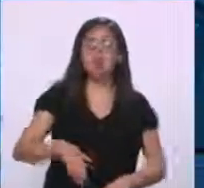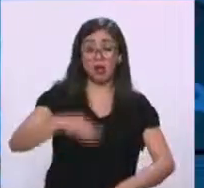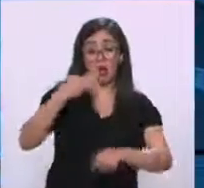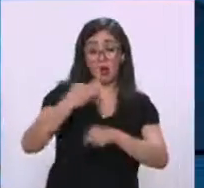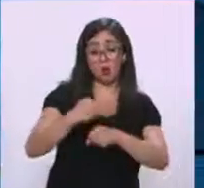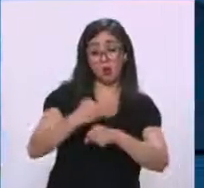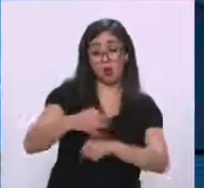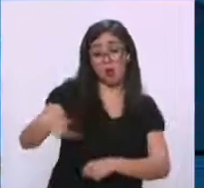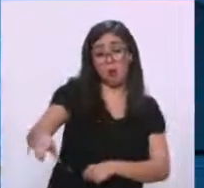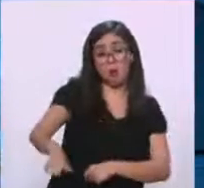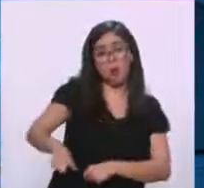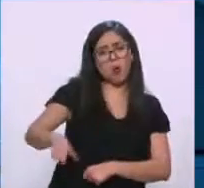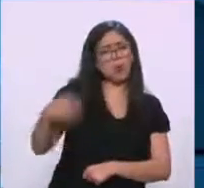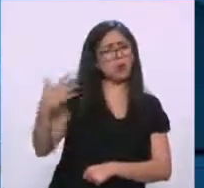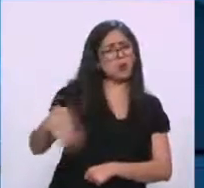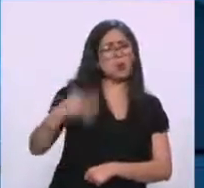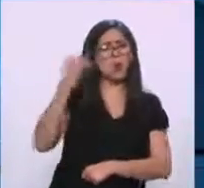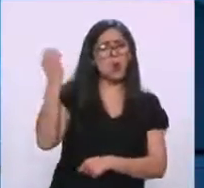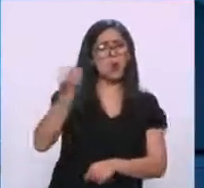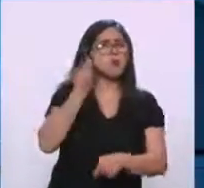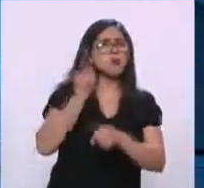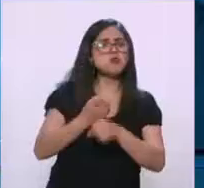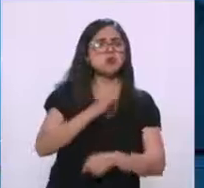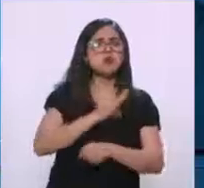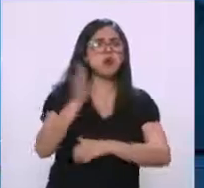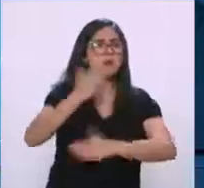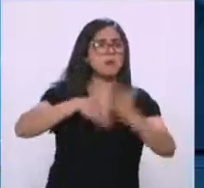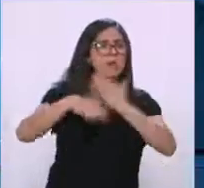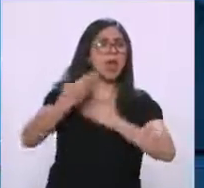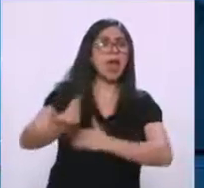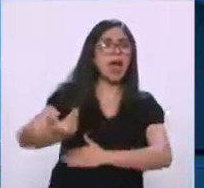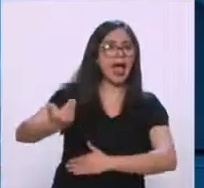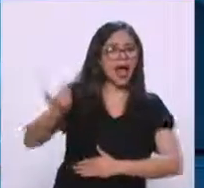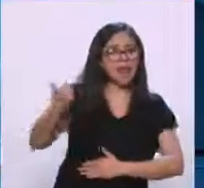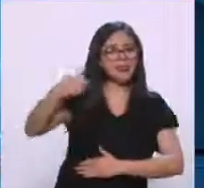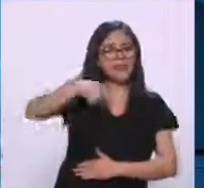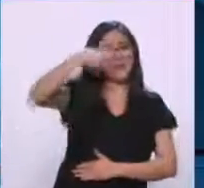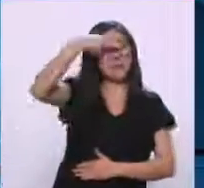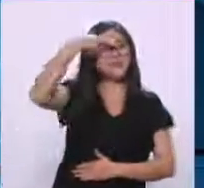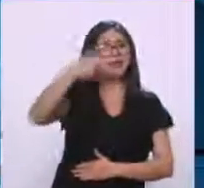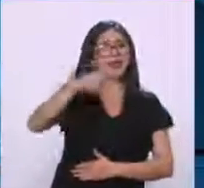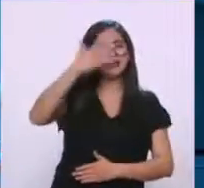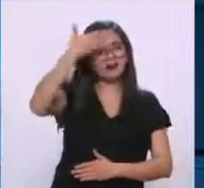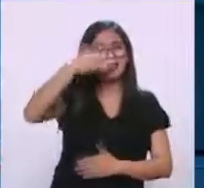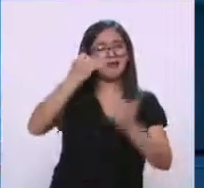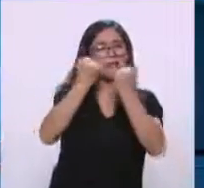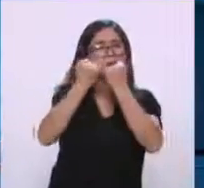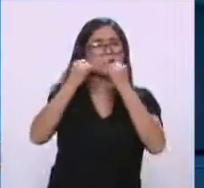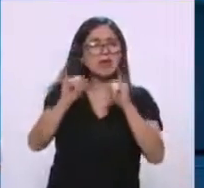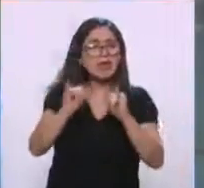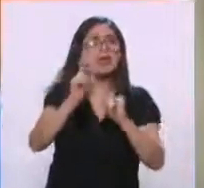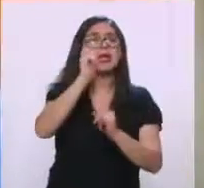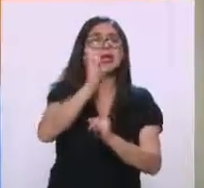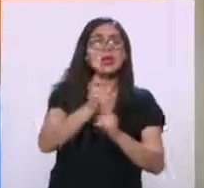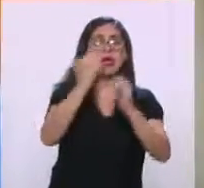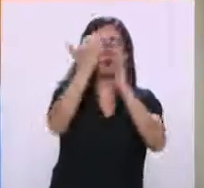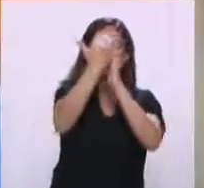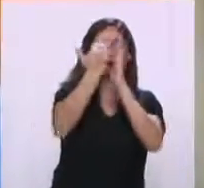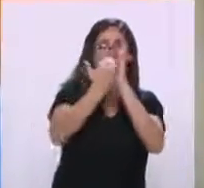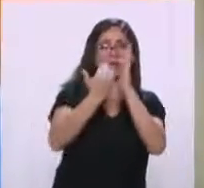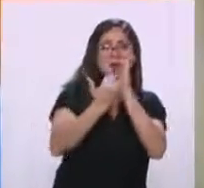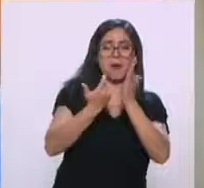de México, o sea, de hecho no, ese no es reciente, eso es literalmente desde que México es independiente, es la débil estructura fiscal. O sea, el